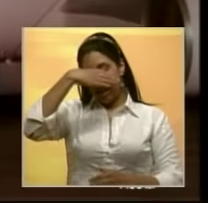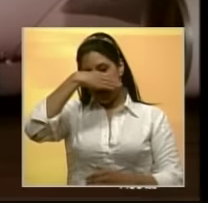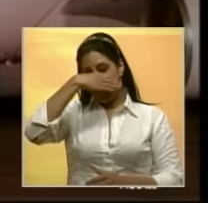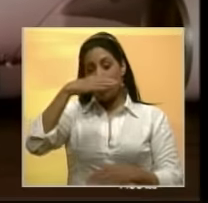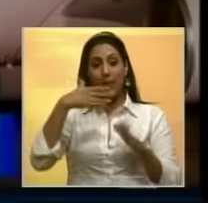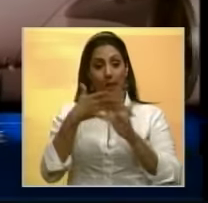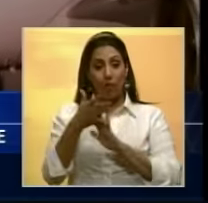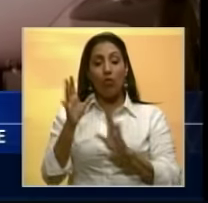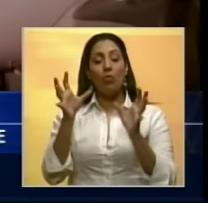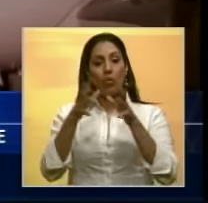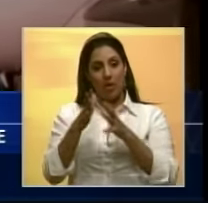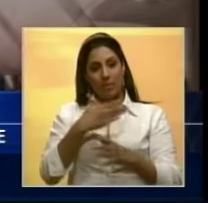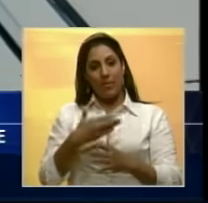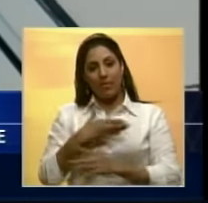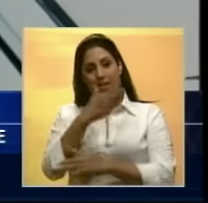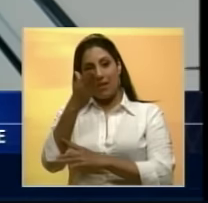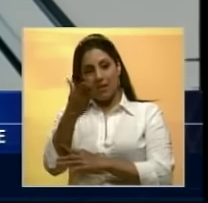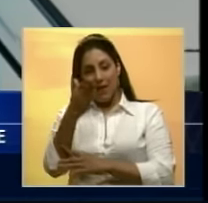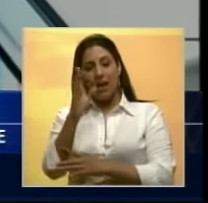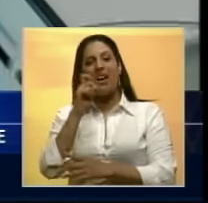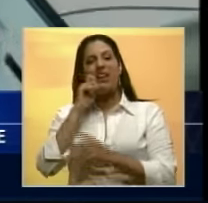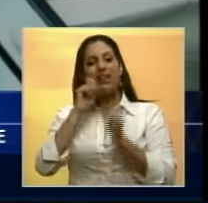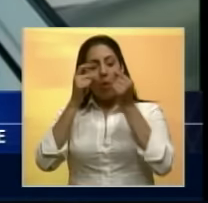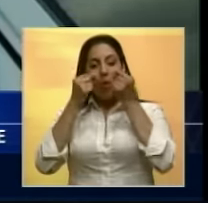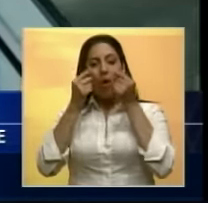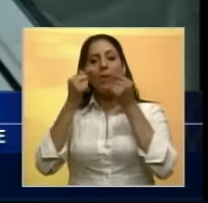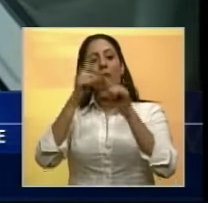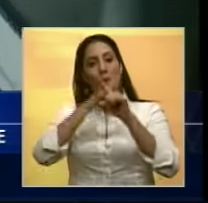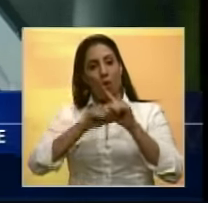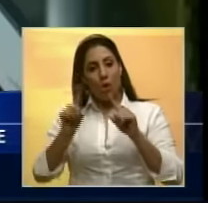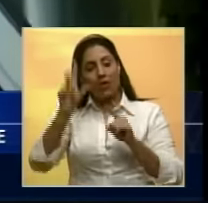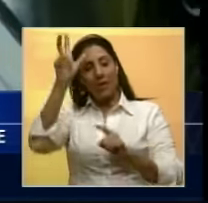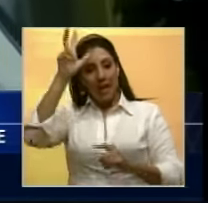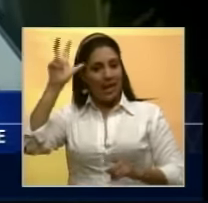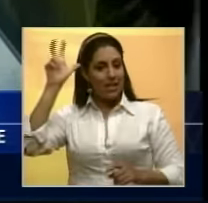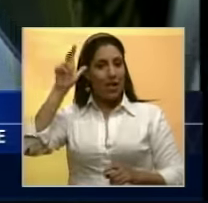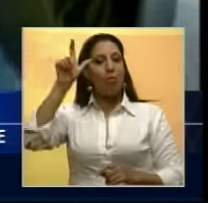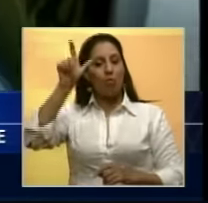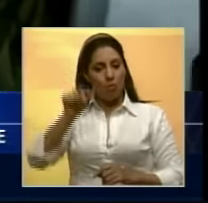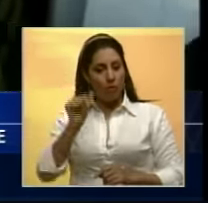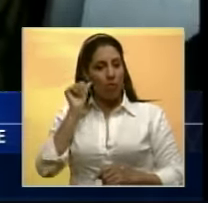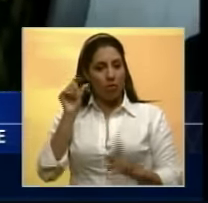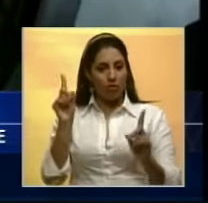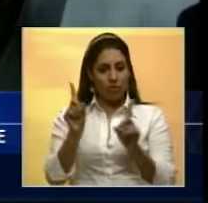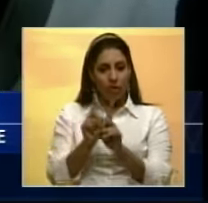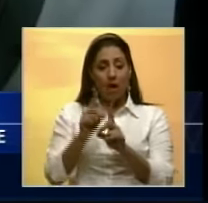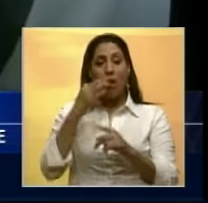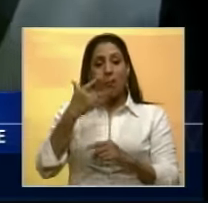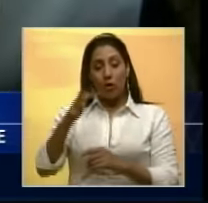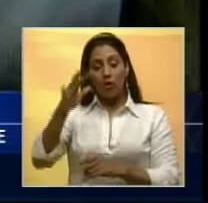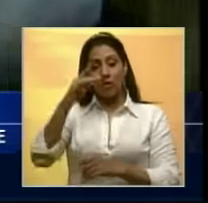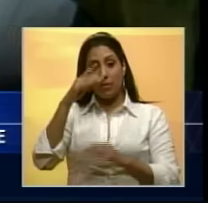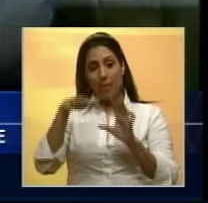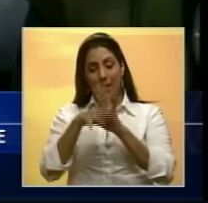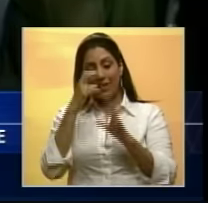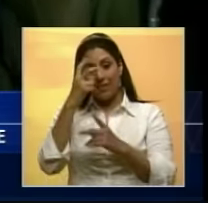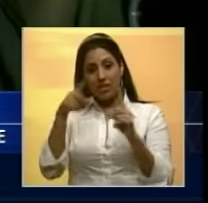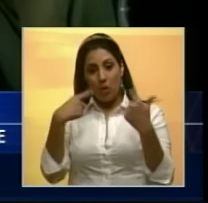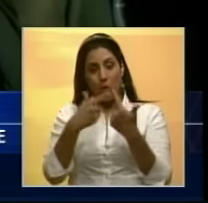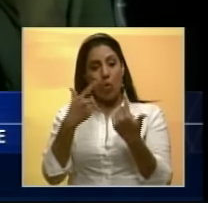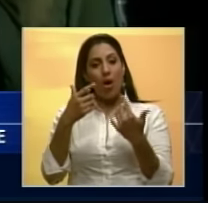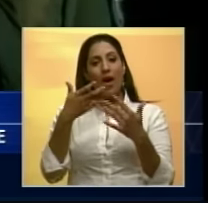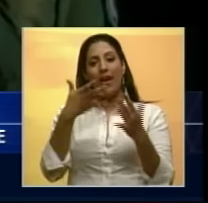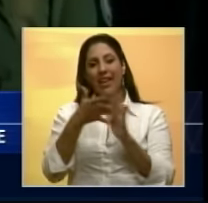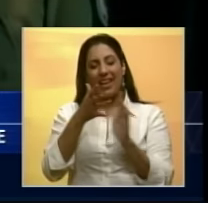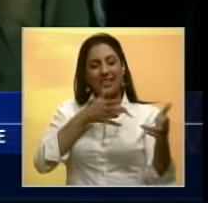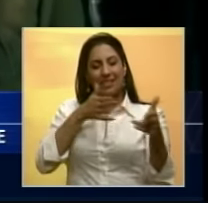mandatario se reunirá hoy con el presidente Juan Manuel Santos y nuevamente con la canciller María Ángela Holguín. El próximo martes visitará las zonas de concentración de